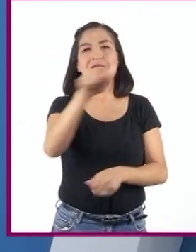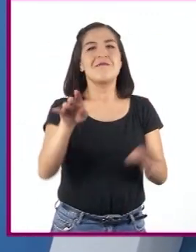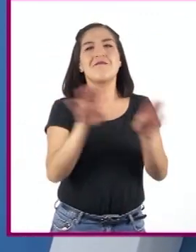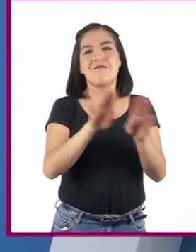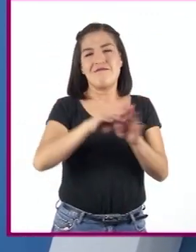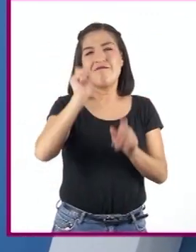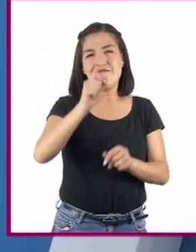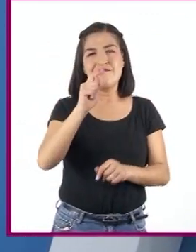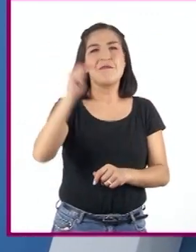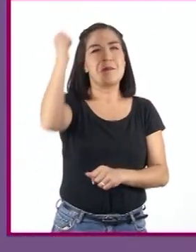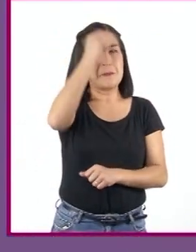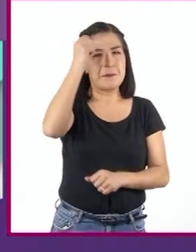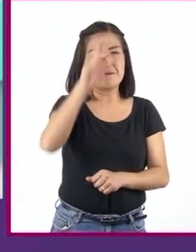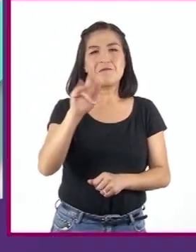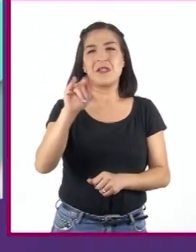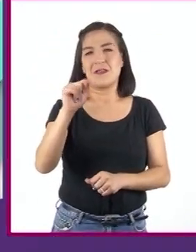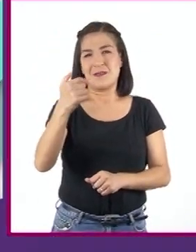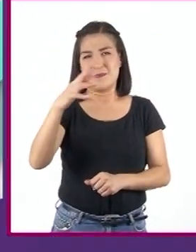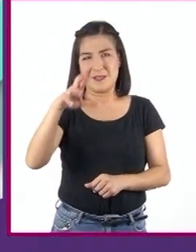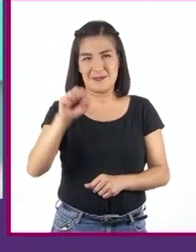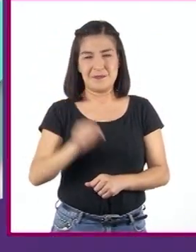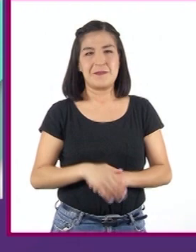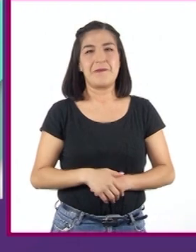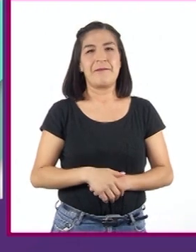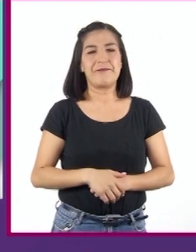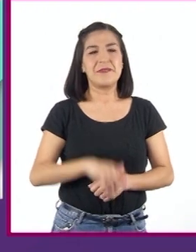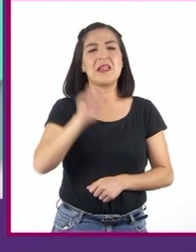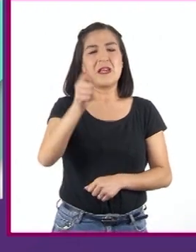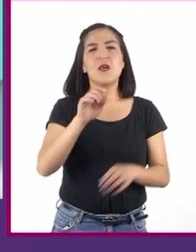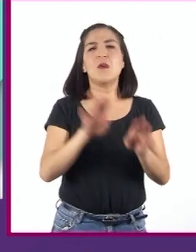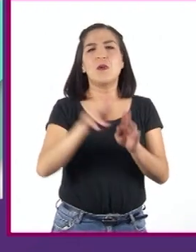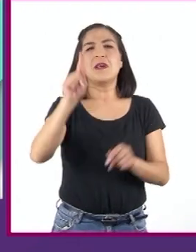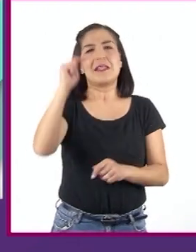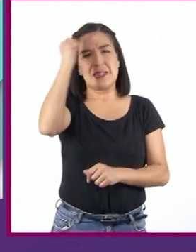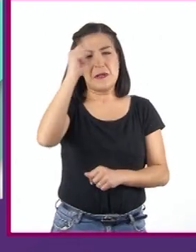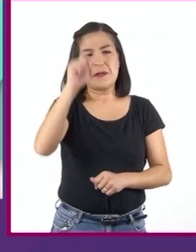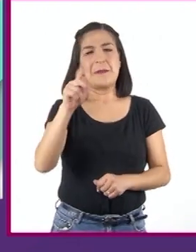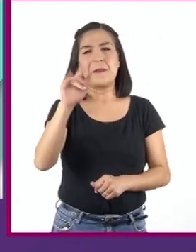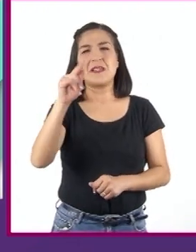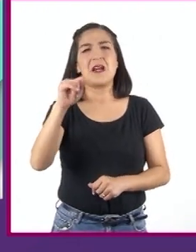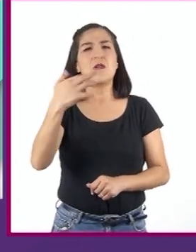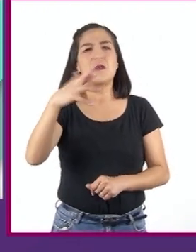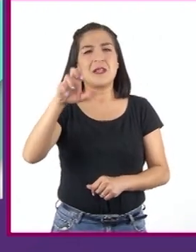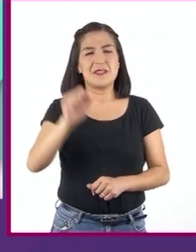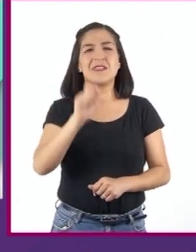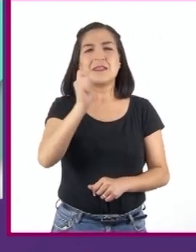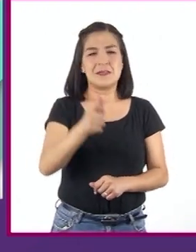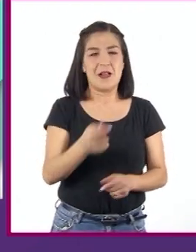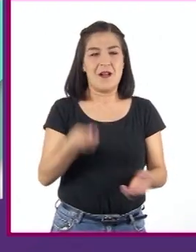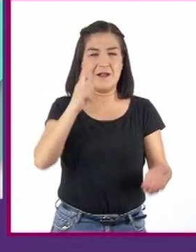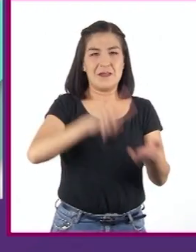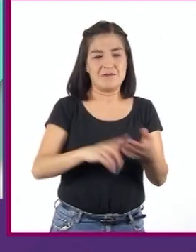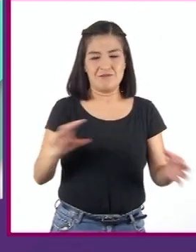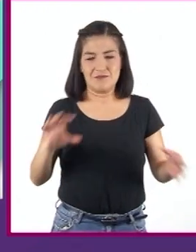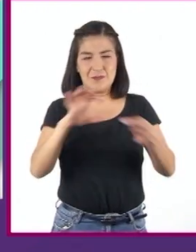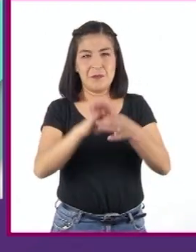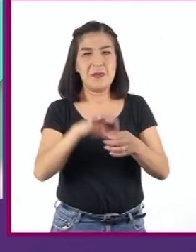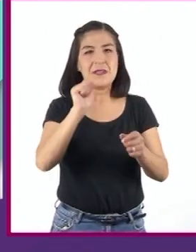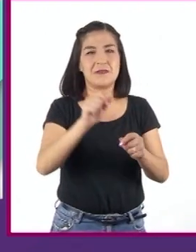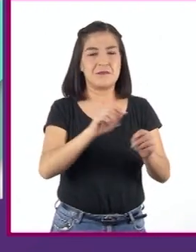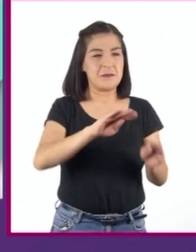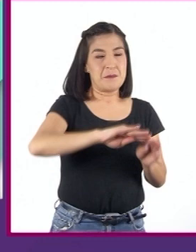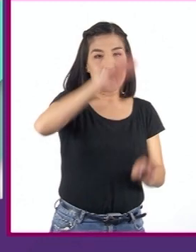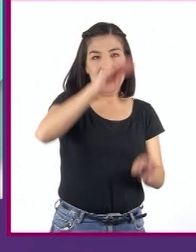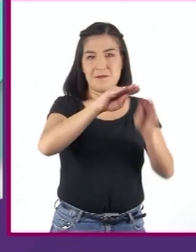repaso del teorema de Pitágoras. El teorema de Pitágoras se refiere a la relación que existe entre las medidas de los lados